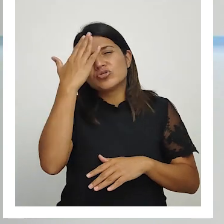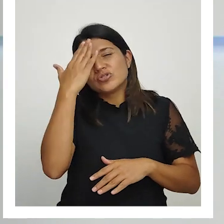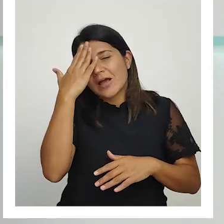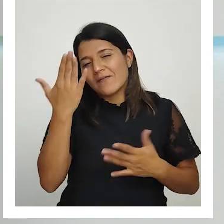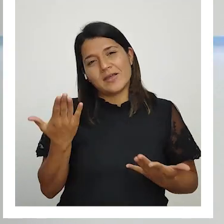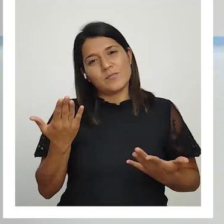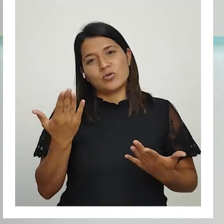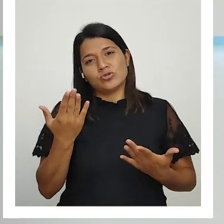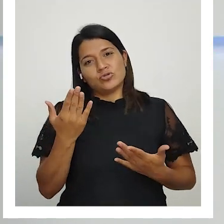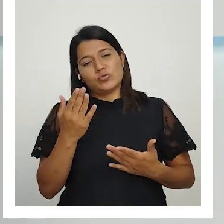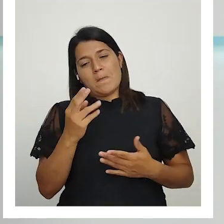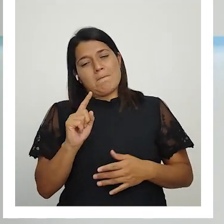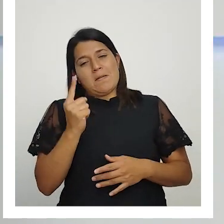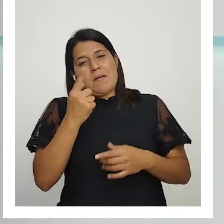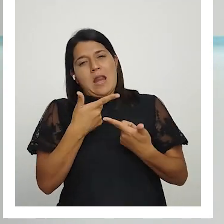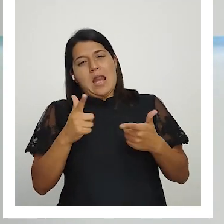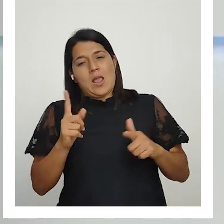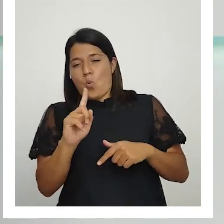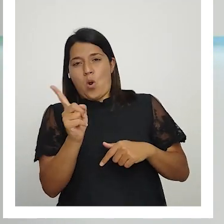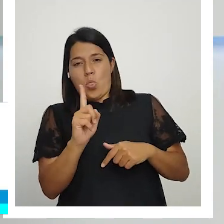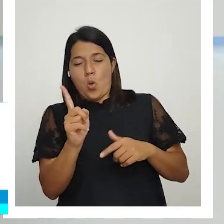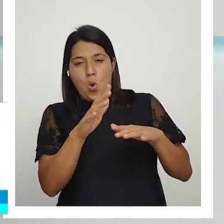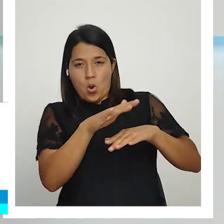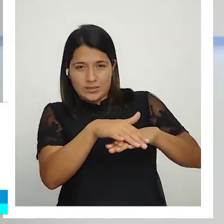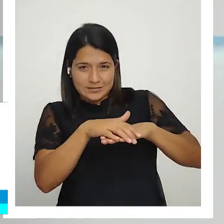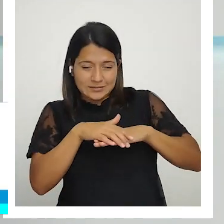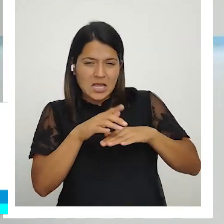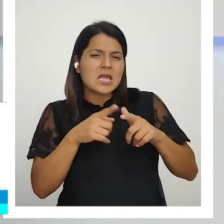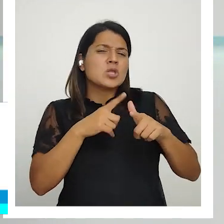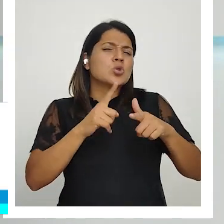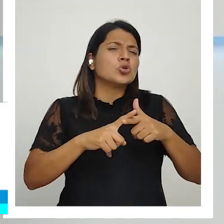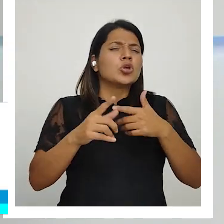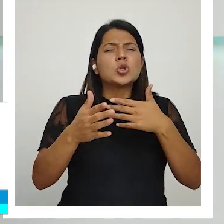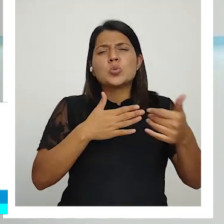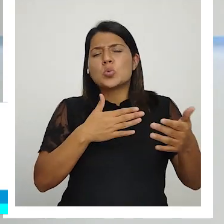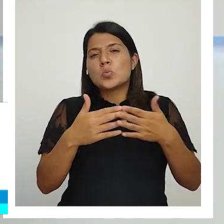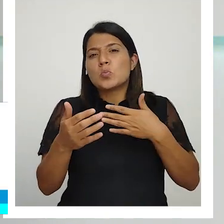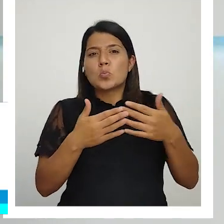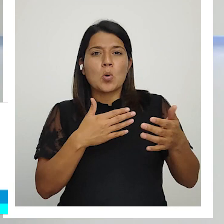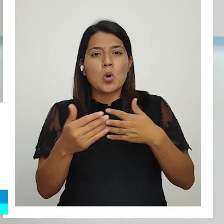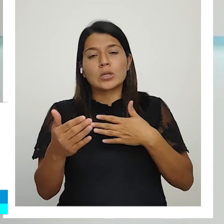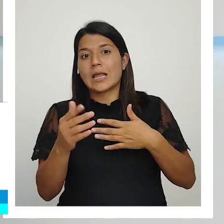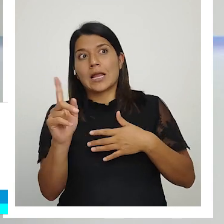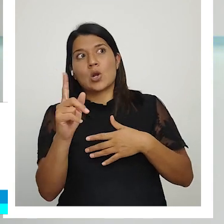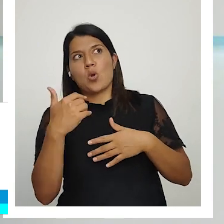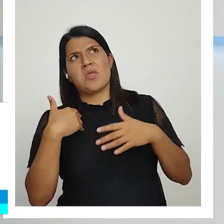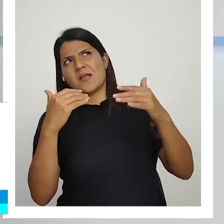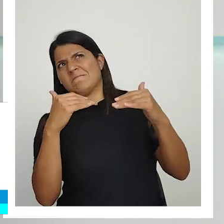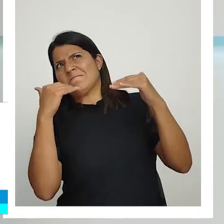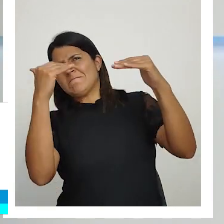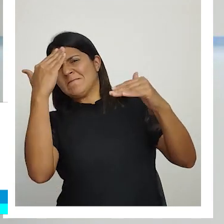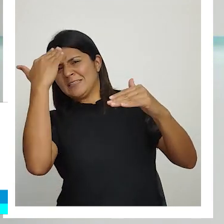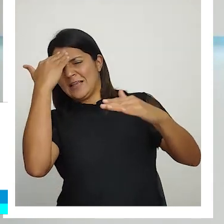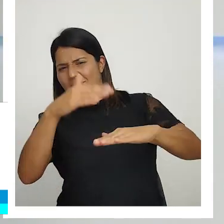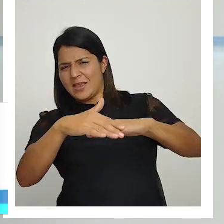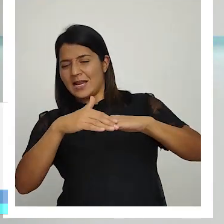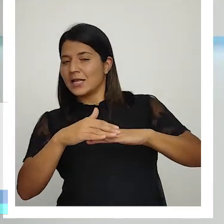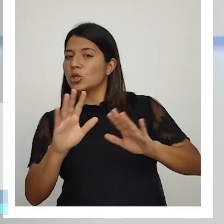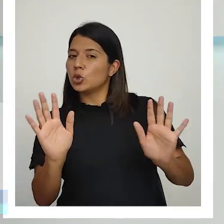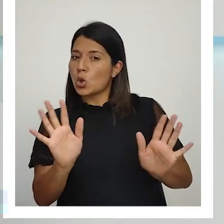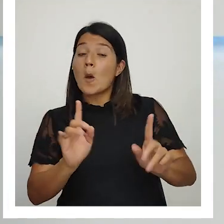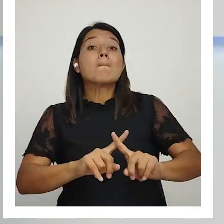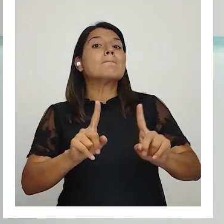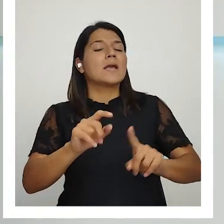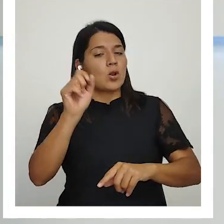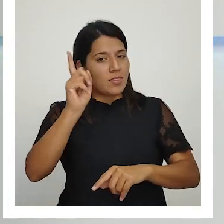¿verdad? Entonces no habría ningún problema de que te puedan tener, digamos, un nivel alto, pero que sí tengan el suficiente entendimiento, puesto que toda la